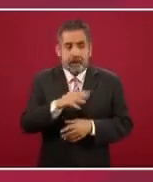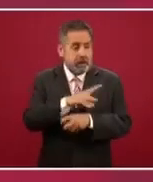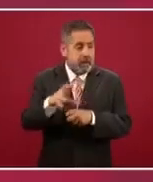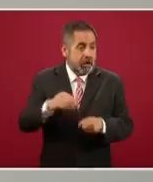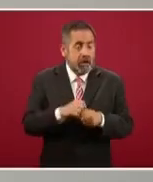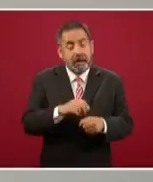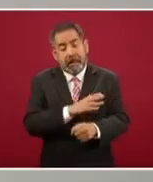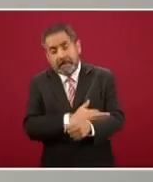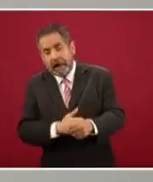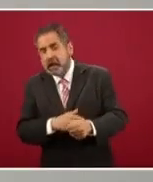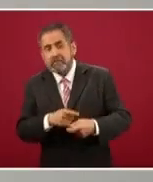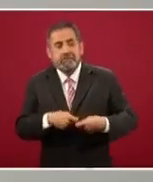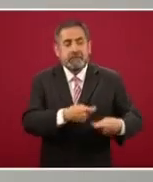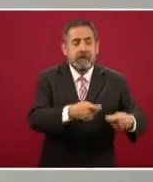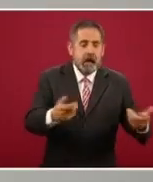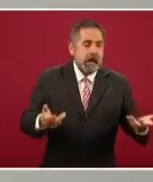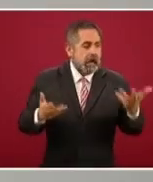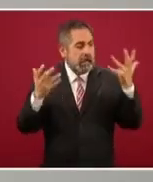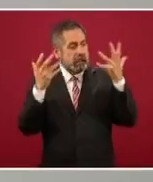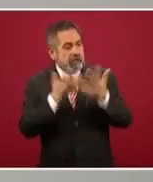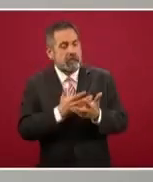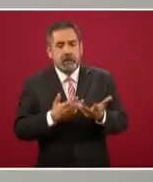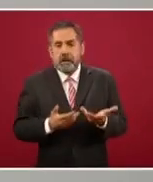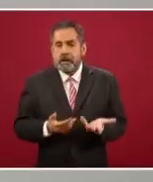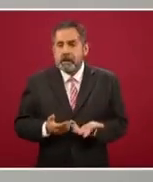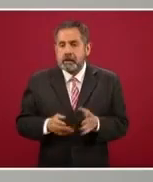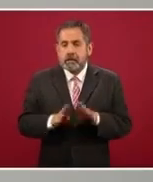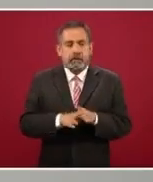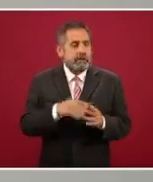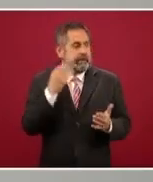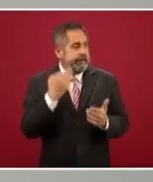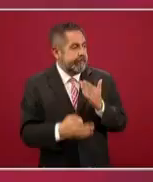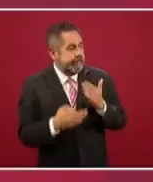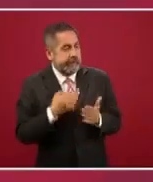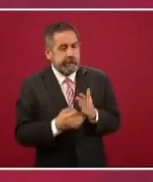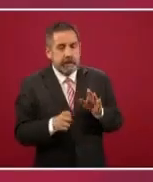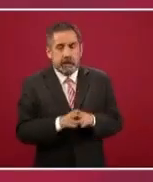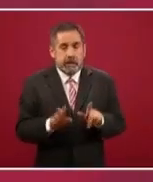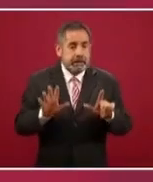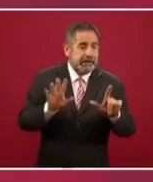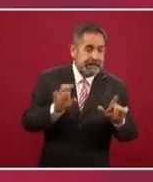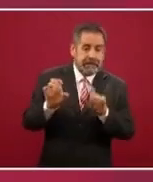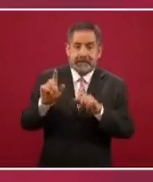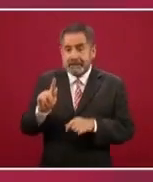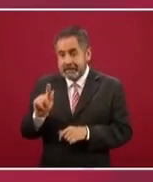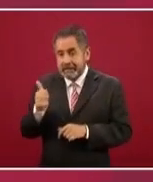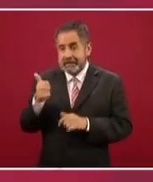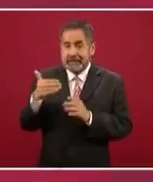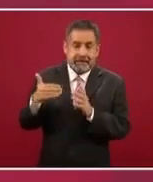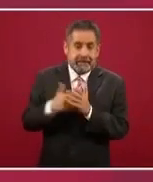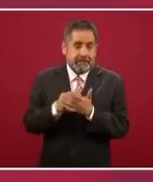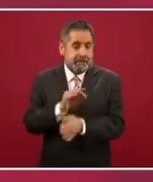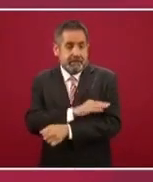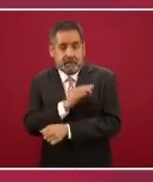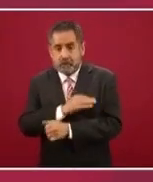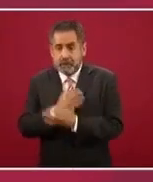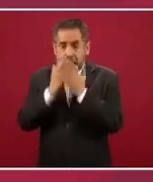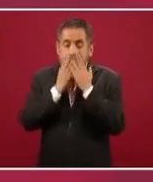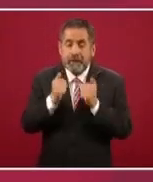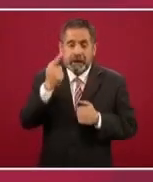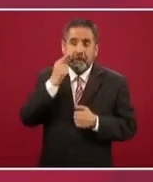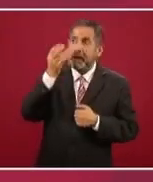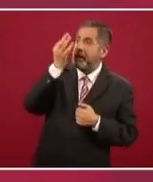fueron tardíos, de modo que nos quedamos con un vacío, un déficit de 776 mil vacunas de sarampión,